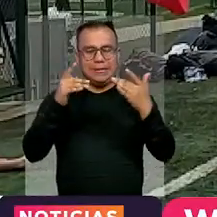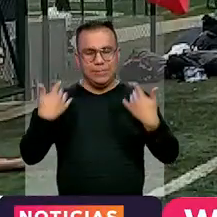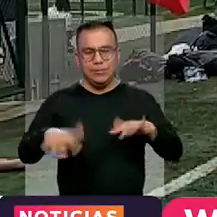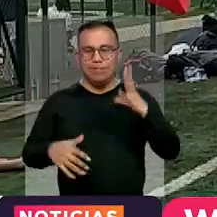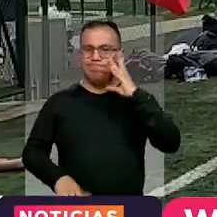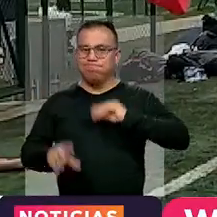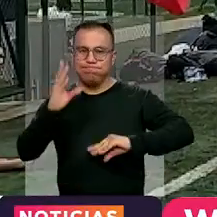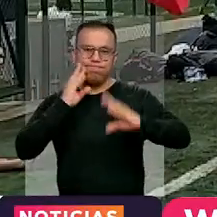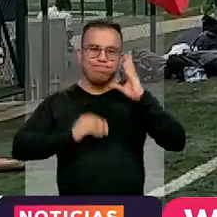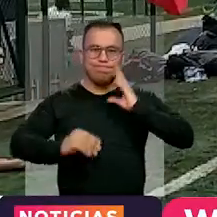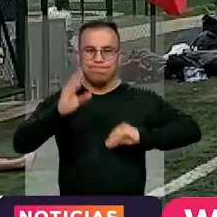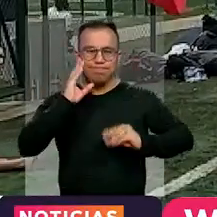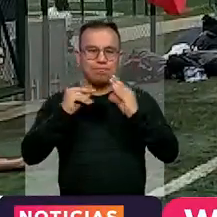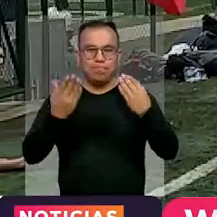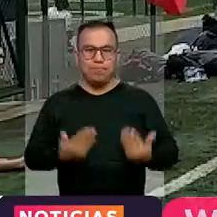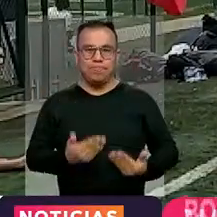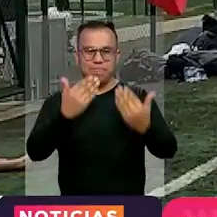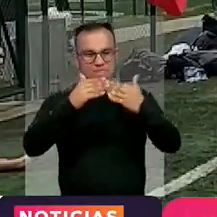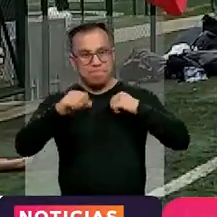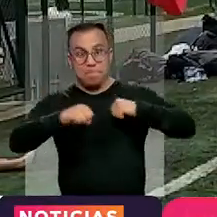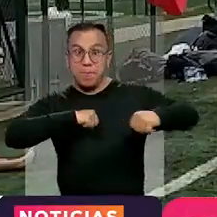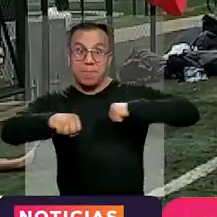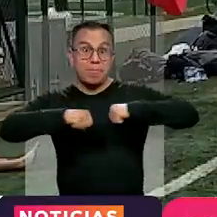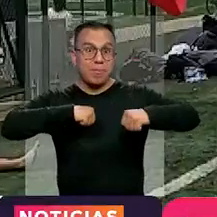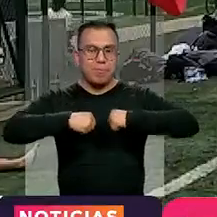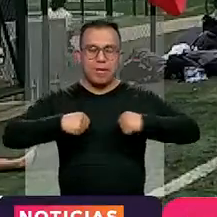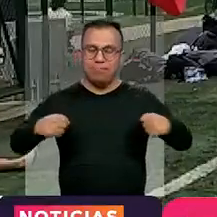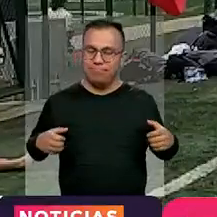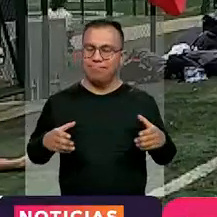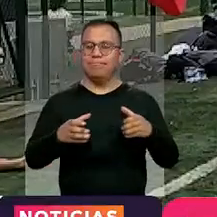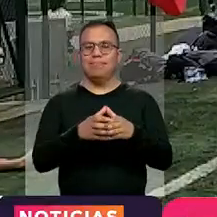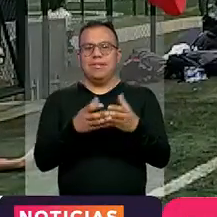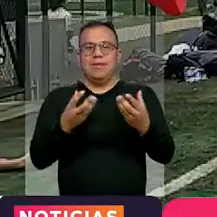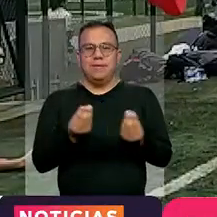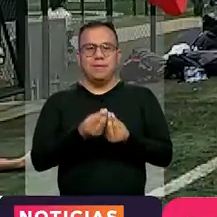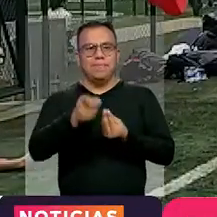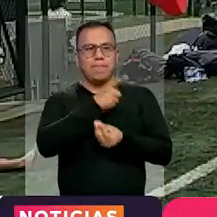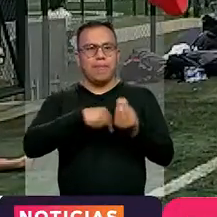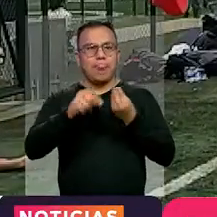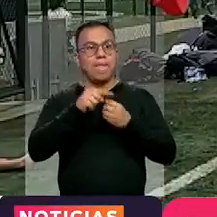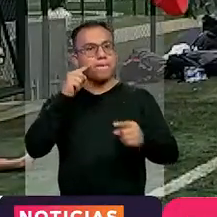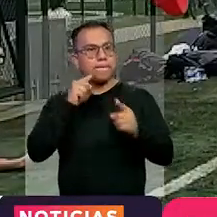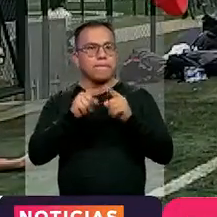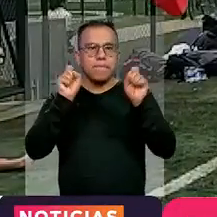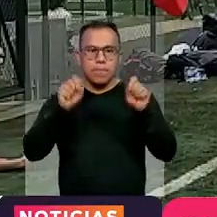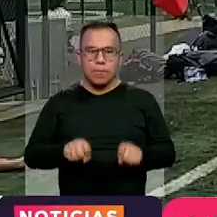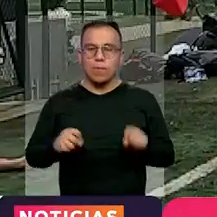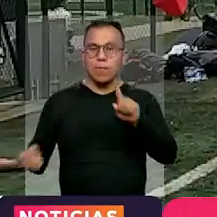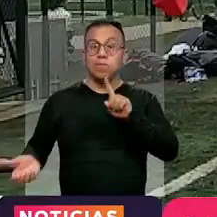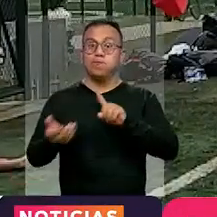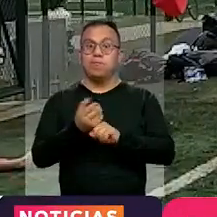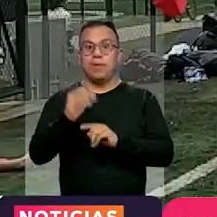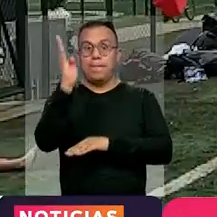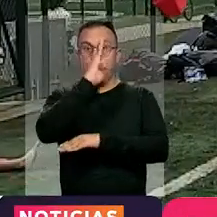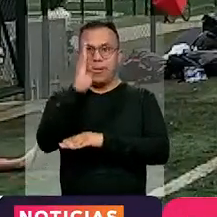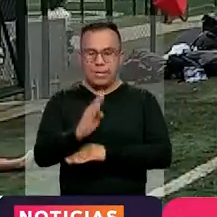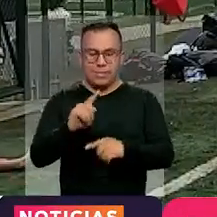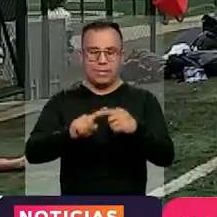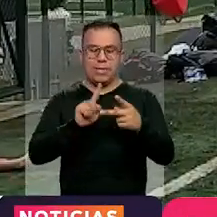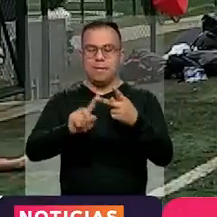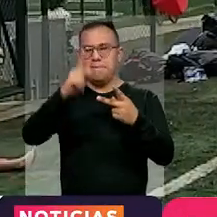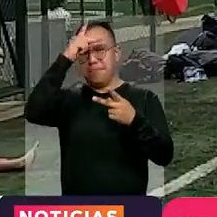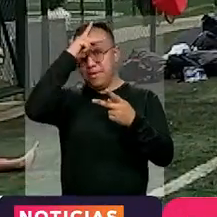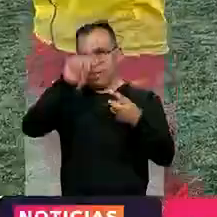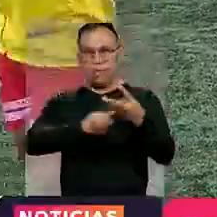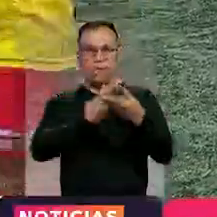gran experiencia y un gran sparring para ellas. Y finalmente hemos podido ver al campeón de Brasil, al campeón de Perú